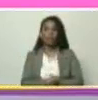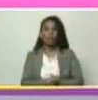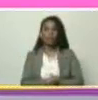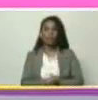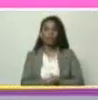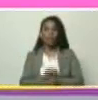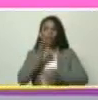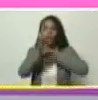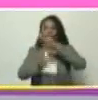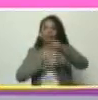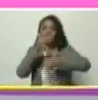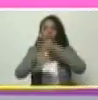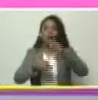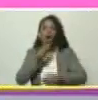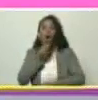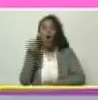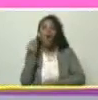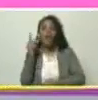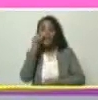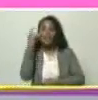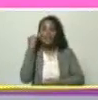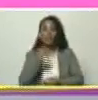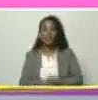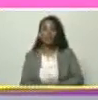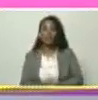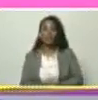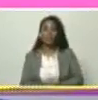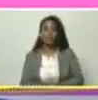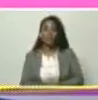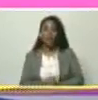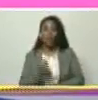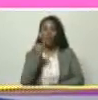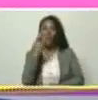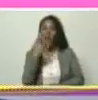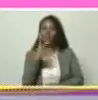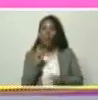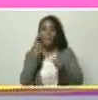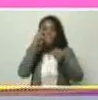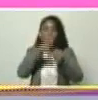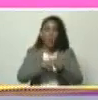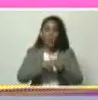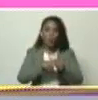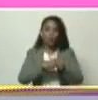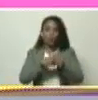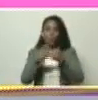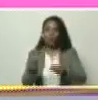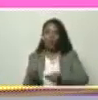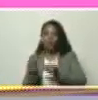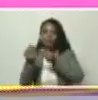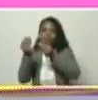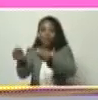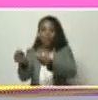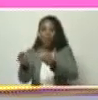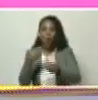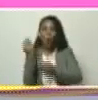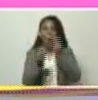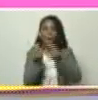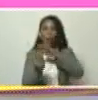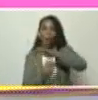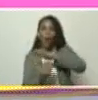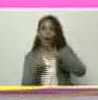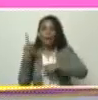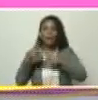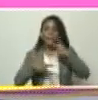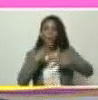le explicara a los muchachos y muchachas cuántos cupos se han asignado, cómo va ese